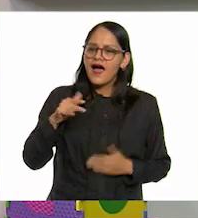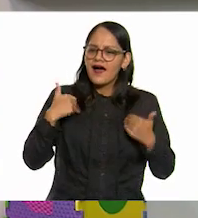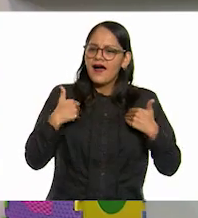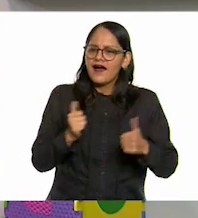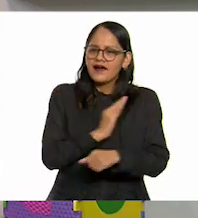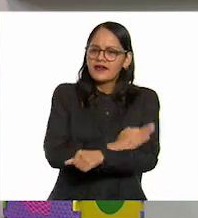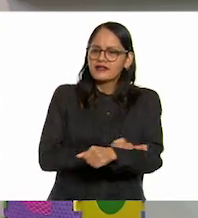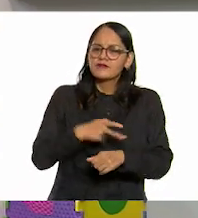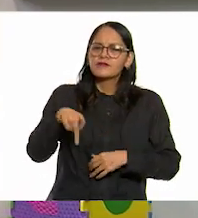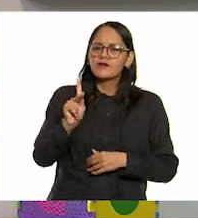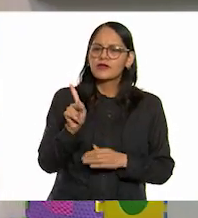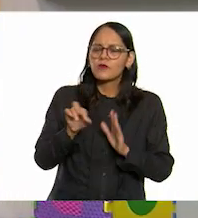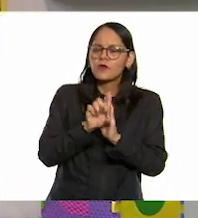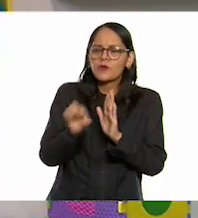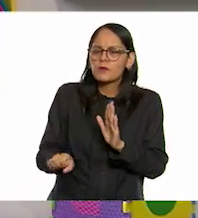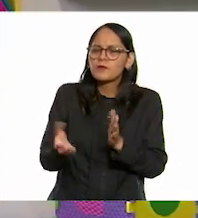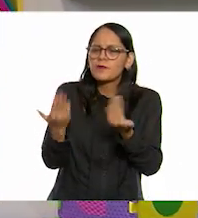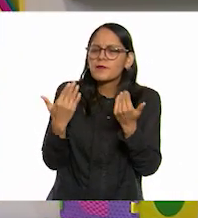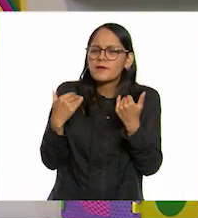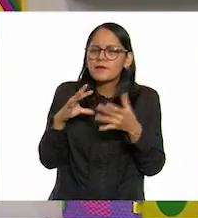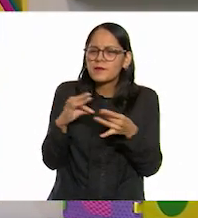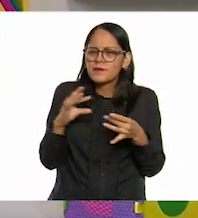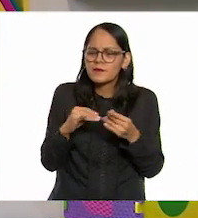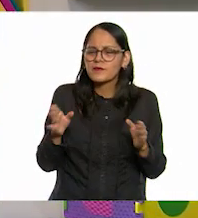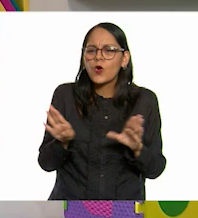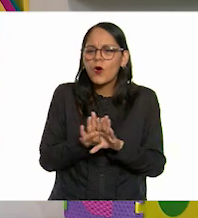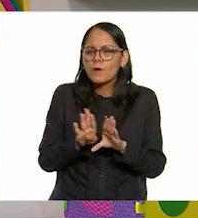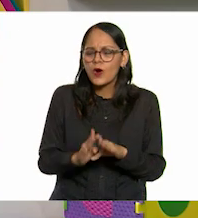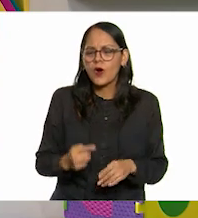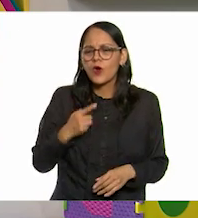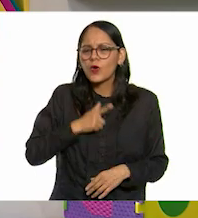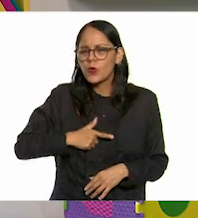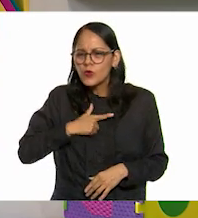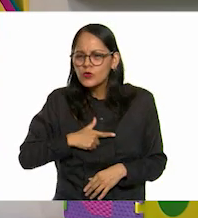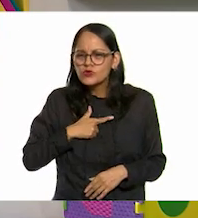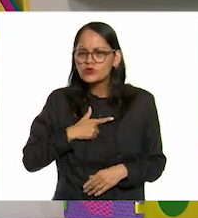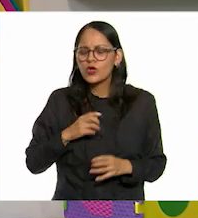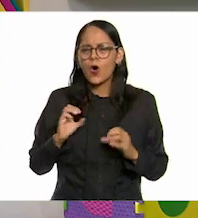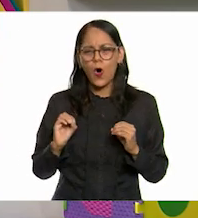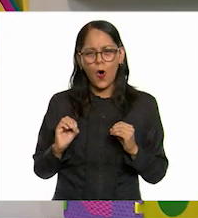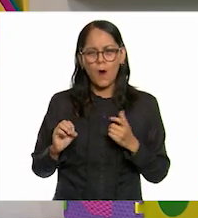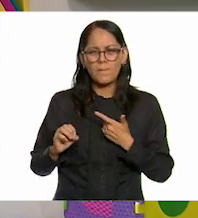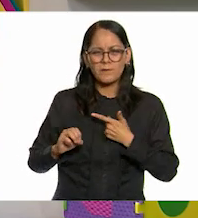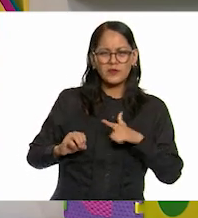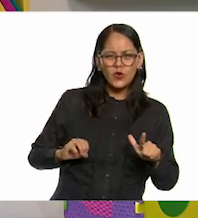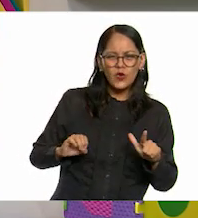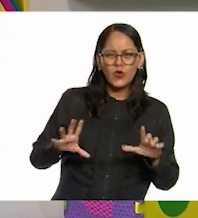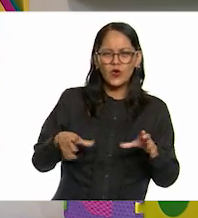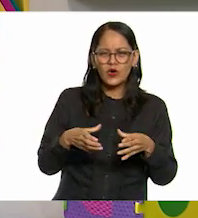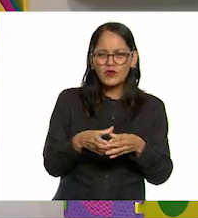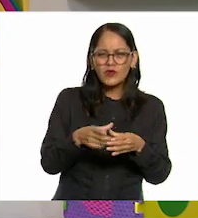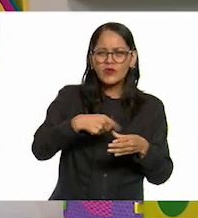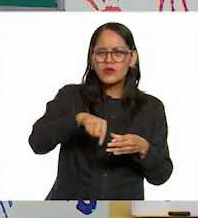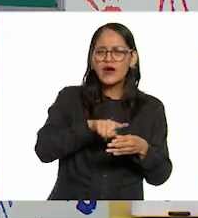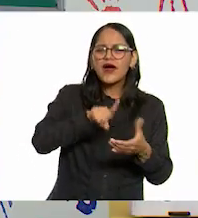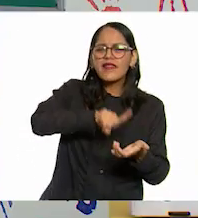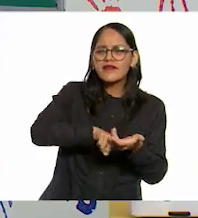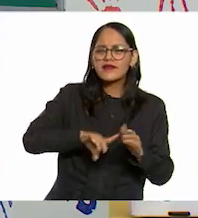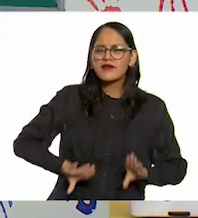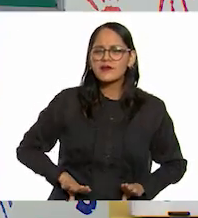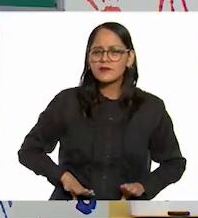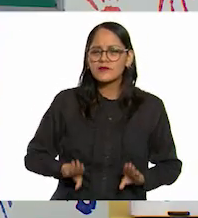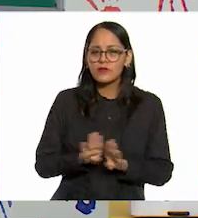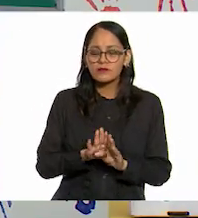ver, ¿me podrías poner otro ejemplo sobre el gusto o el disgusto colectivo? ¡Claro!